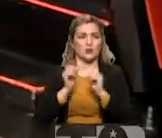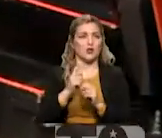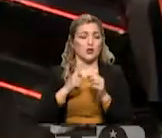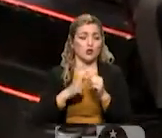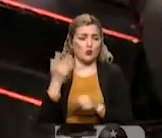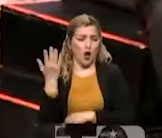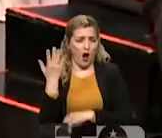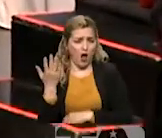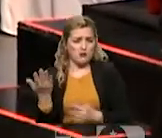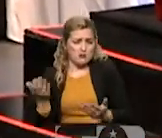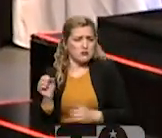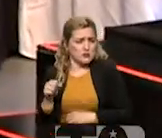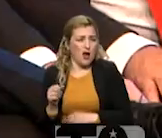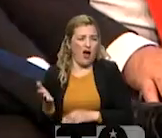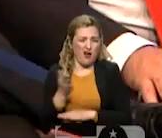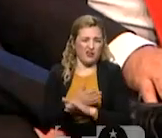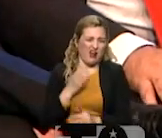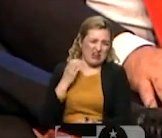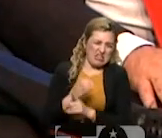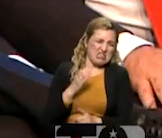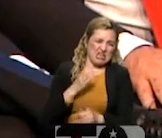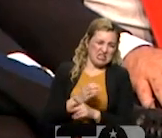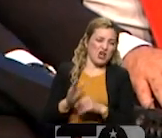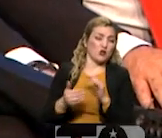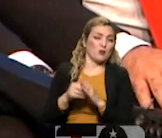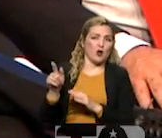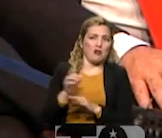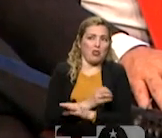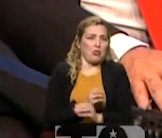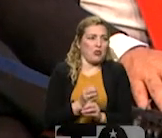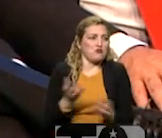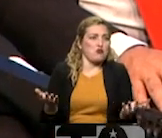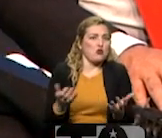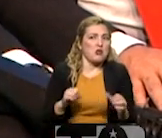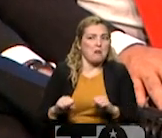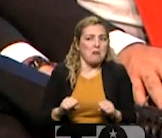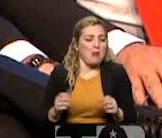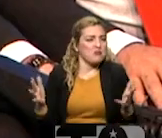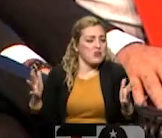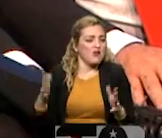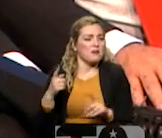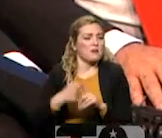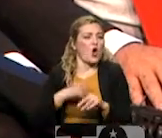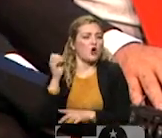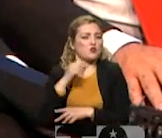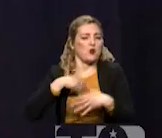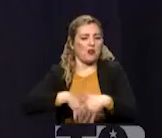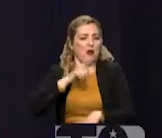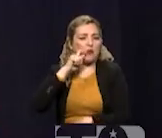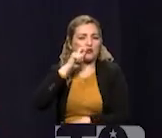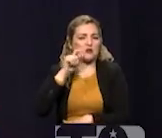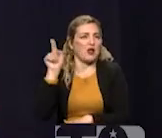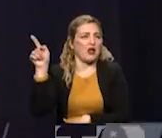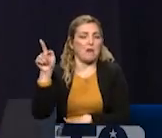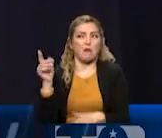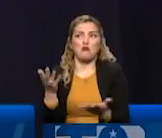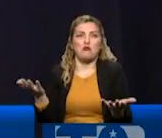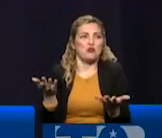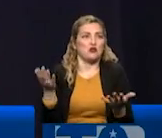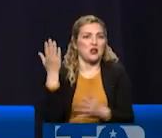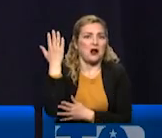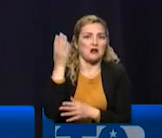tras mencionar las críticas que hubo en su contra por la gestión durante el paro de octubre pasado siempre como